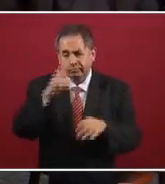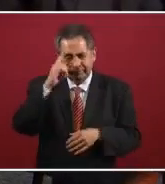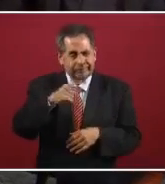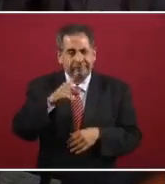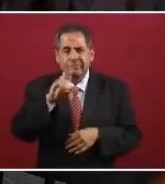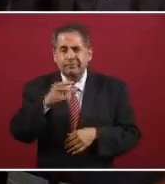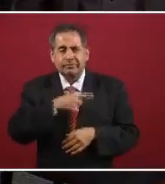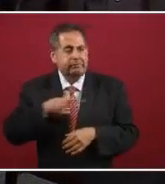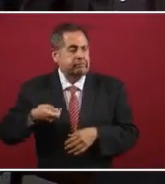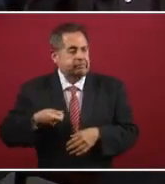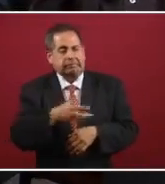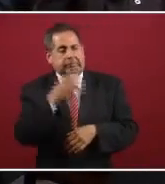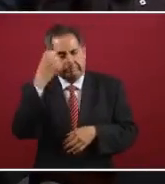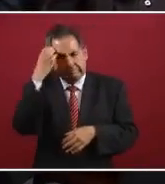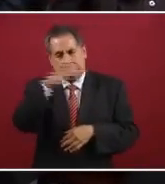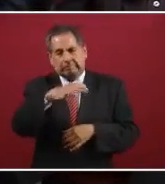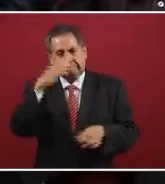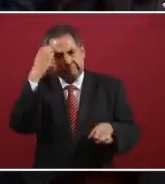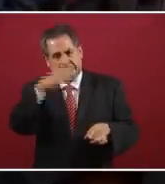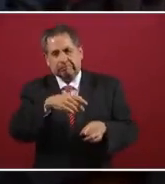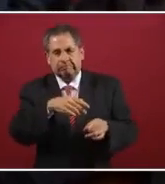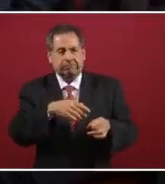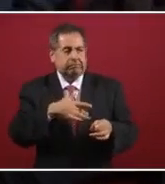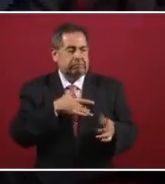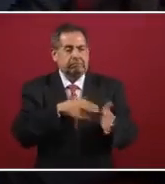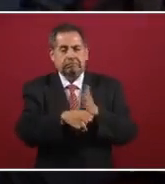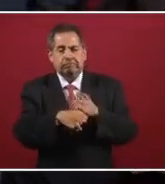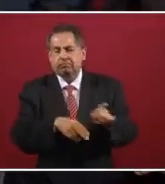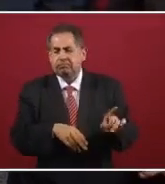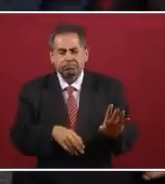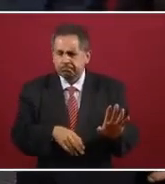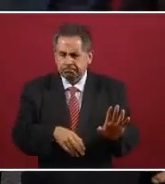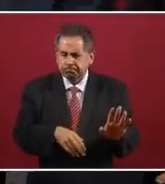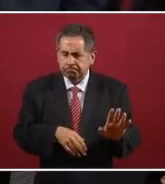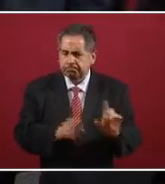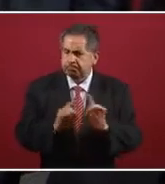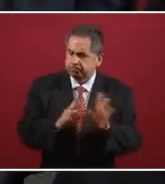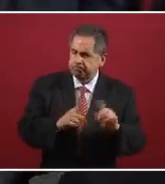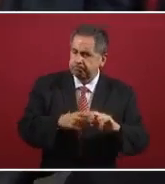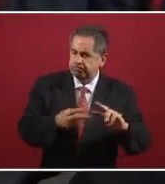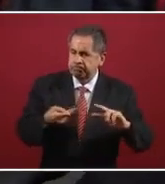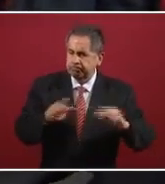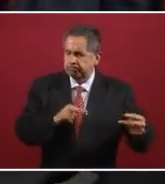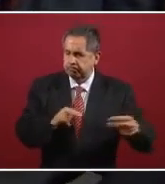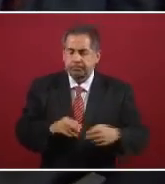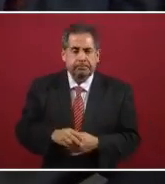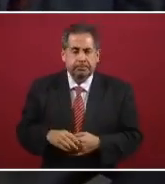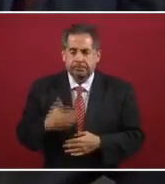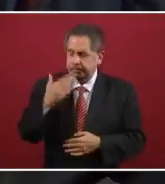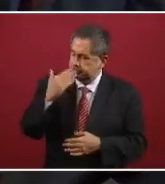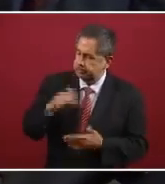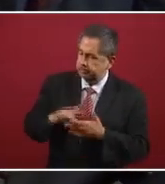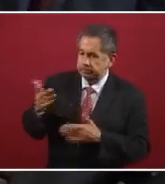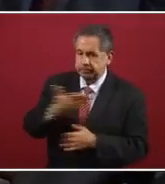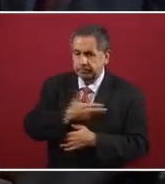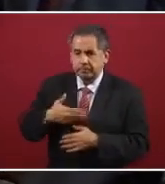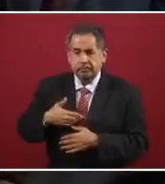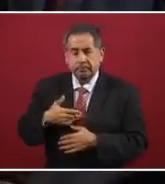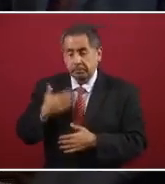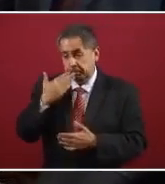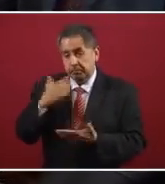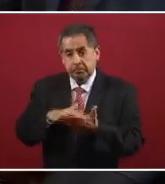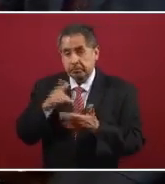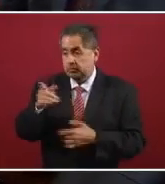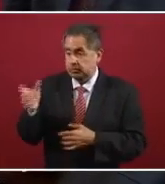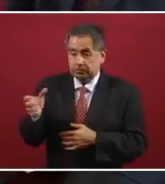enfoque criminalizante de este grave problema social. Entonces, es realmente un privilegio, le agradecemos al presidente haber nombrado